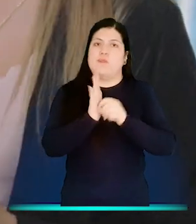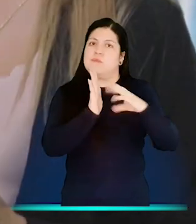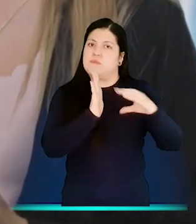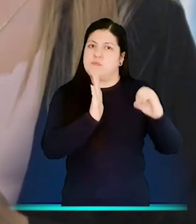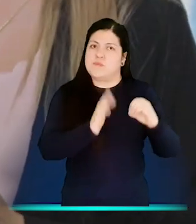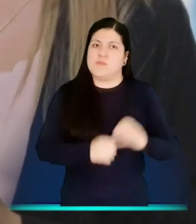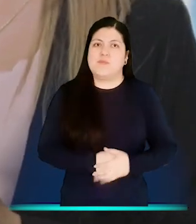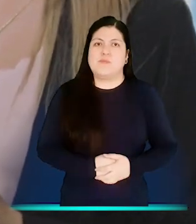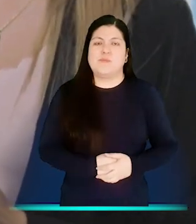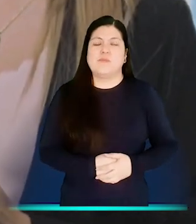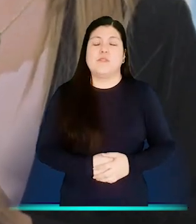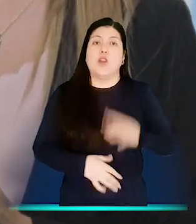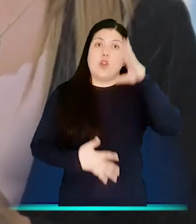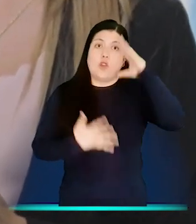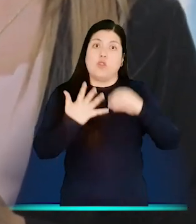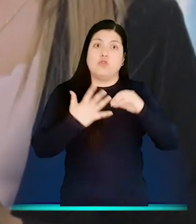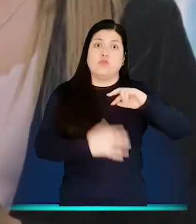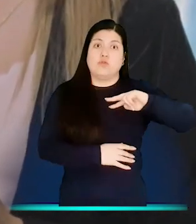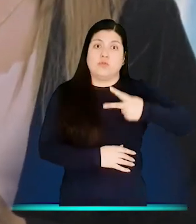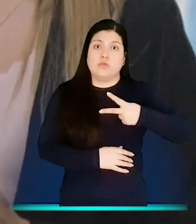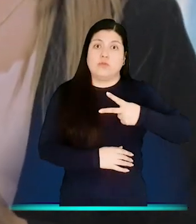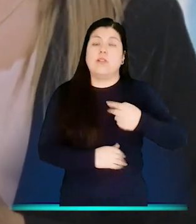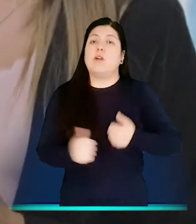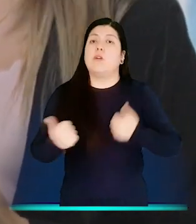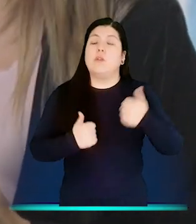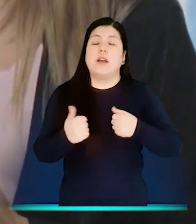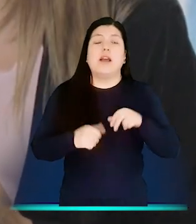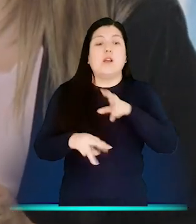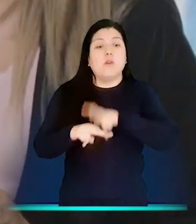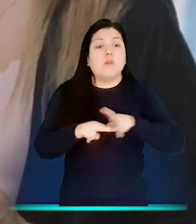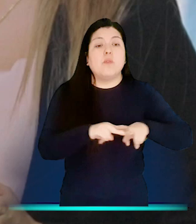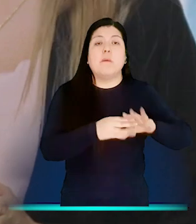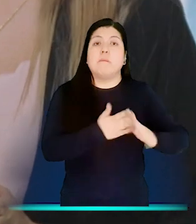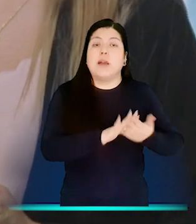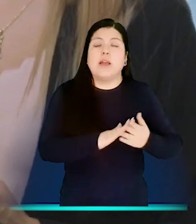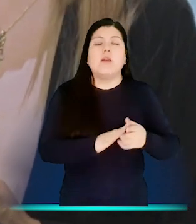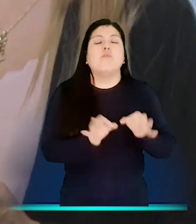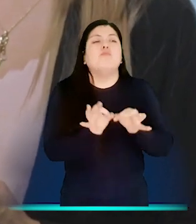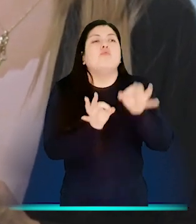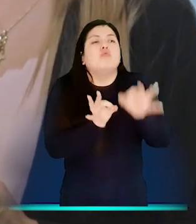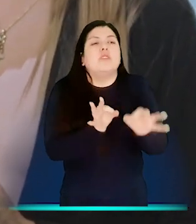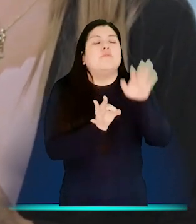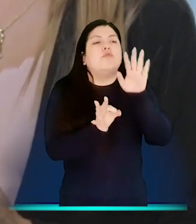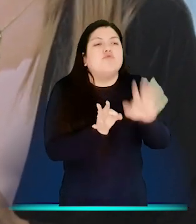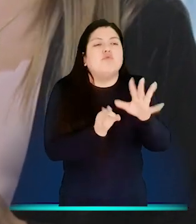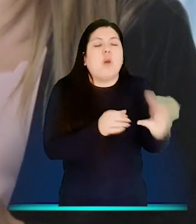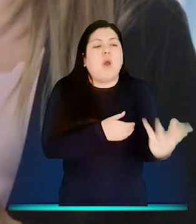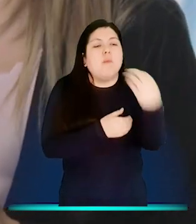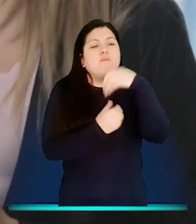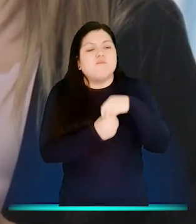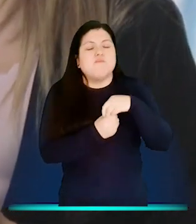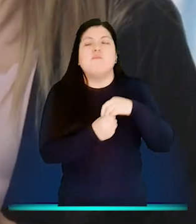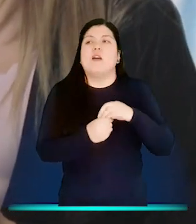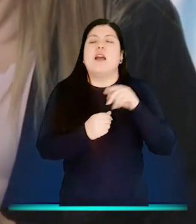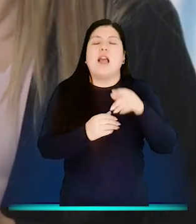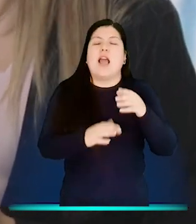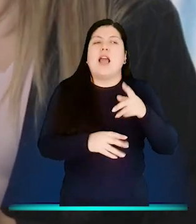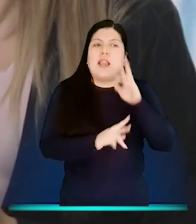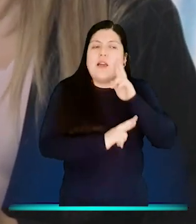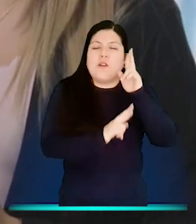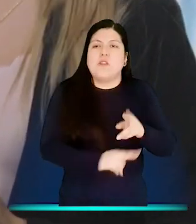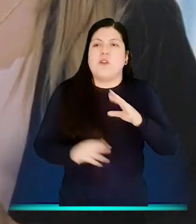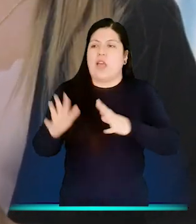www.registraduría.gov.co. Una segunda conclusión muy importante es que estas curules de paz solo las votan los municipios que estuvieron incluidos en el acuerdo de paz y que